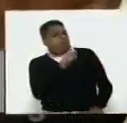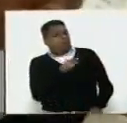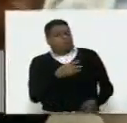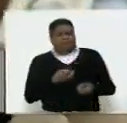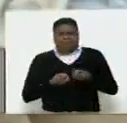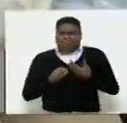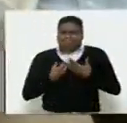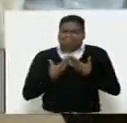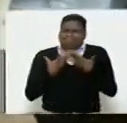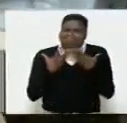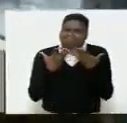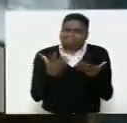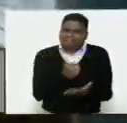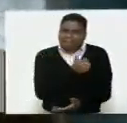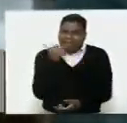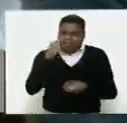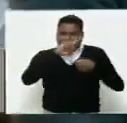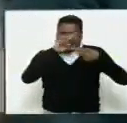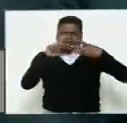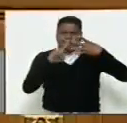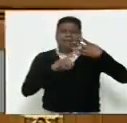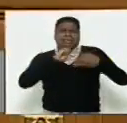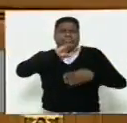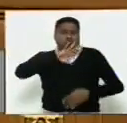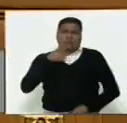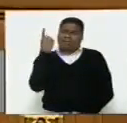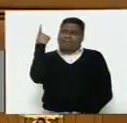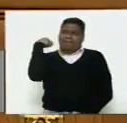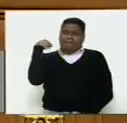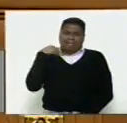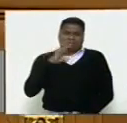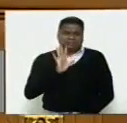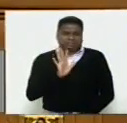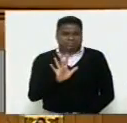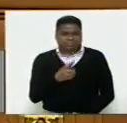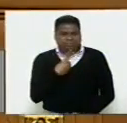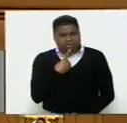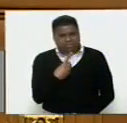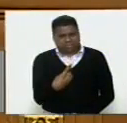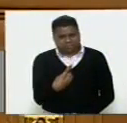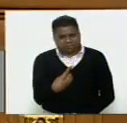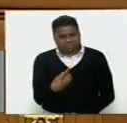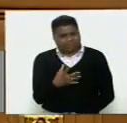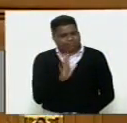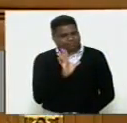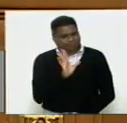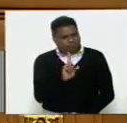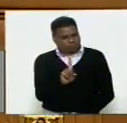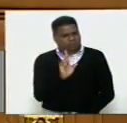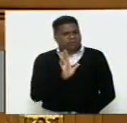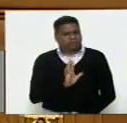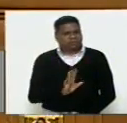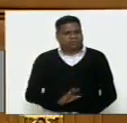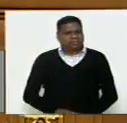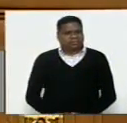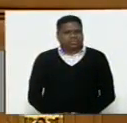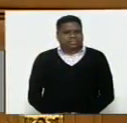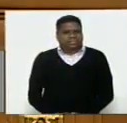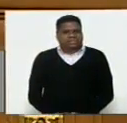dedico, porque les voy a decir una cosa.